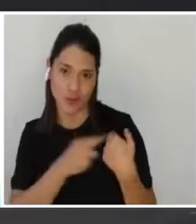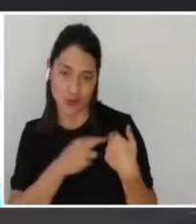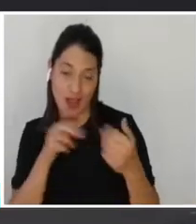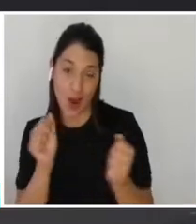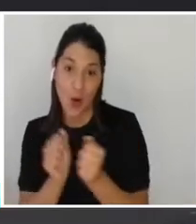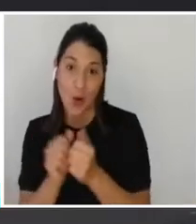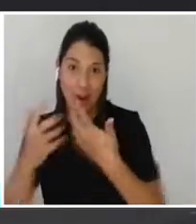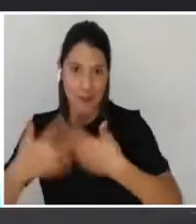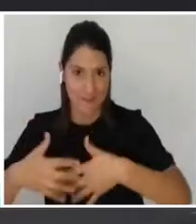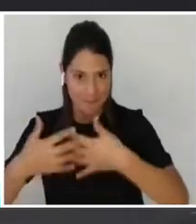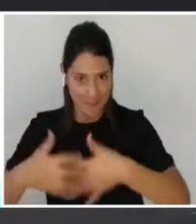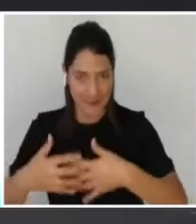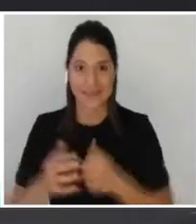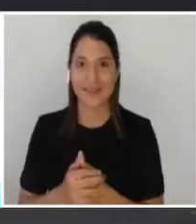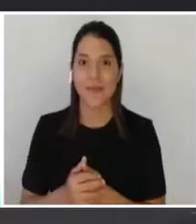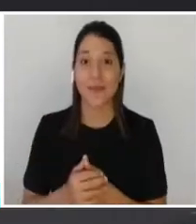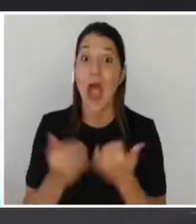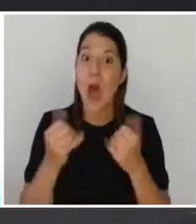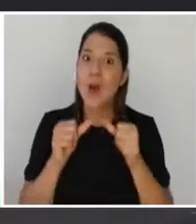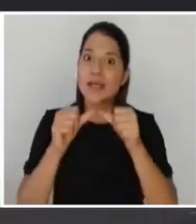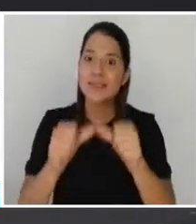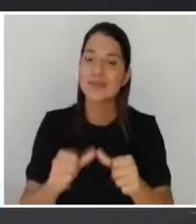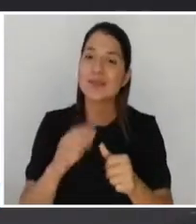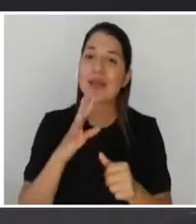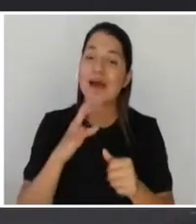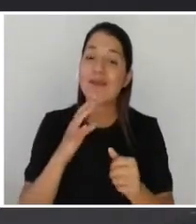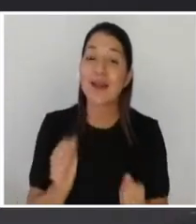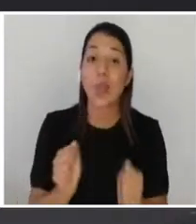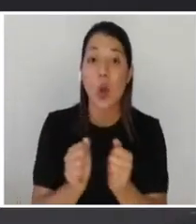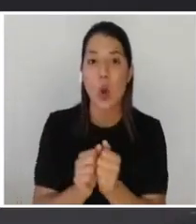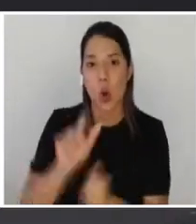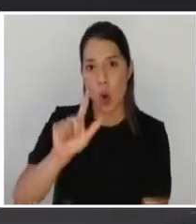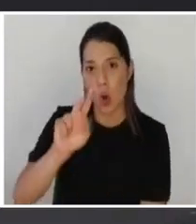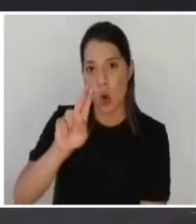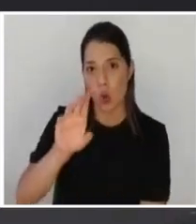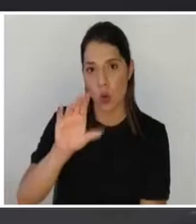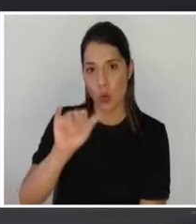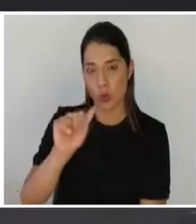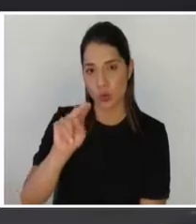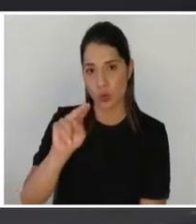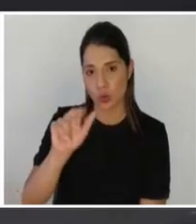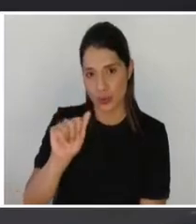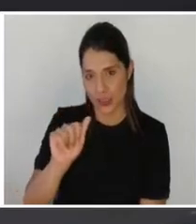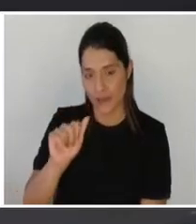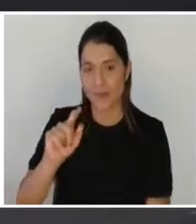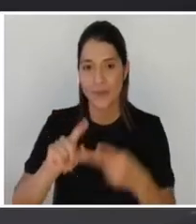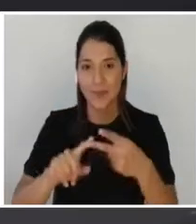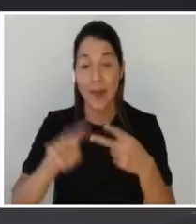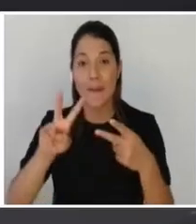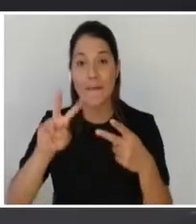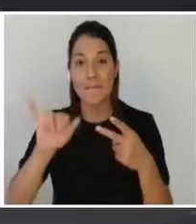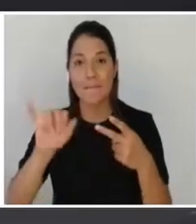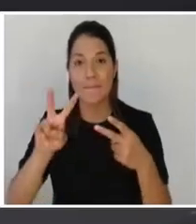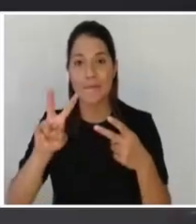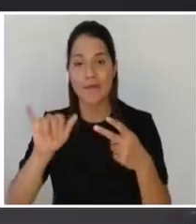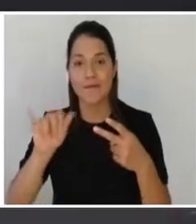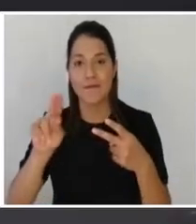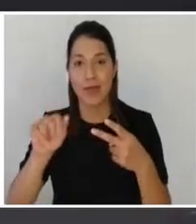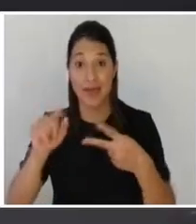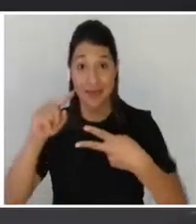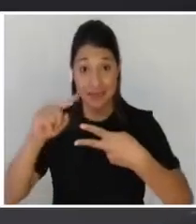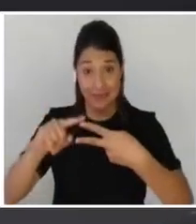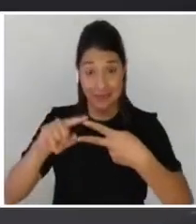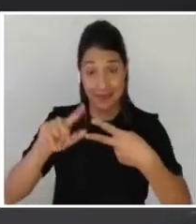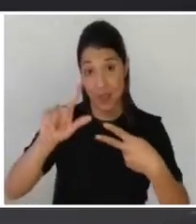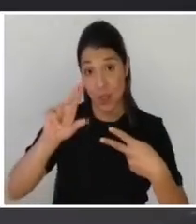compañías. Seguimos conversando con Luciana Rovira Chávez y Viviana Garro Montero. Luciana es la